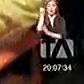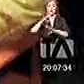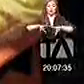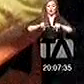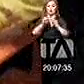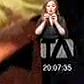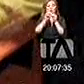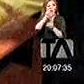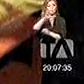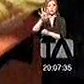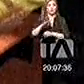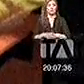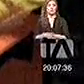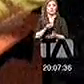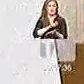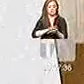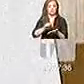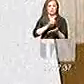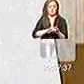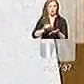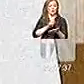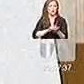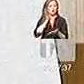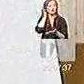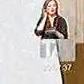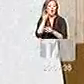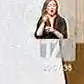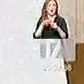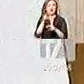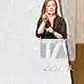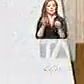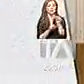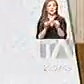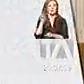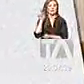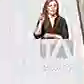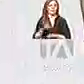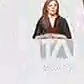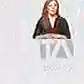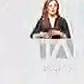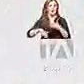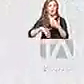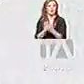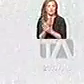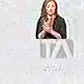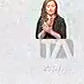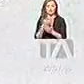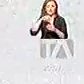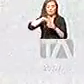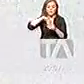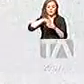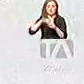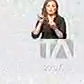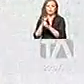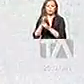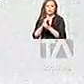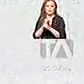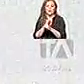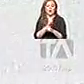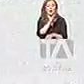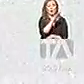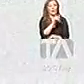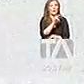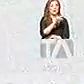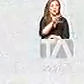ha registrado en su memoria diaria de apuntes también esto. Llegan nuevos sobres del ingeniero de Sousa, son para Viviana